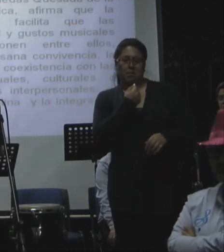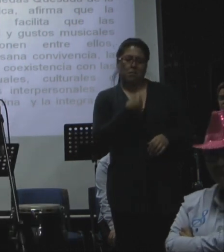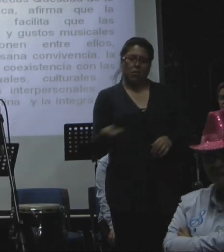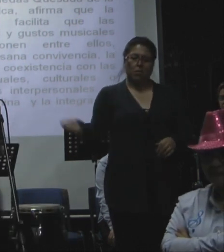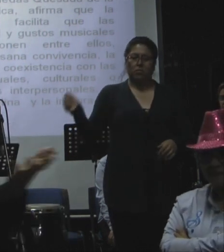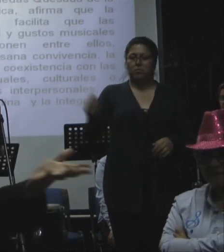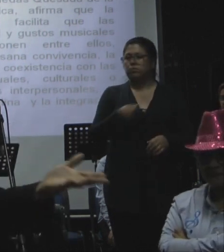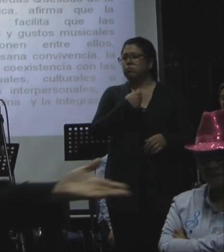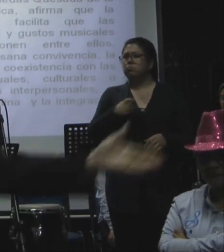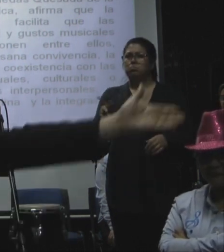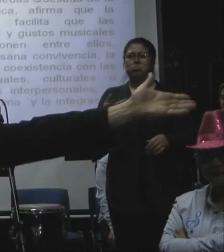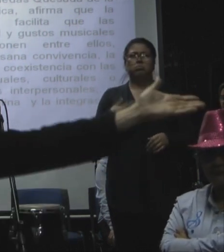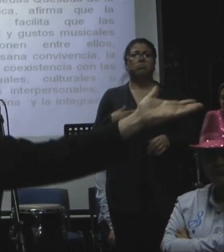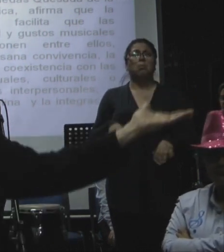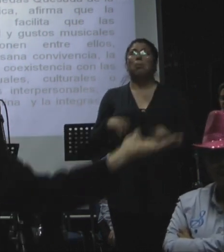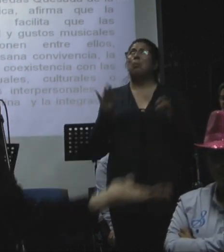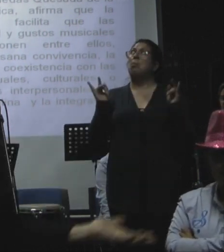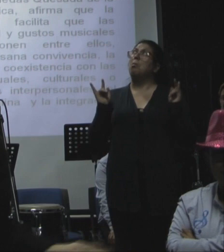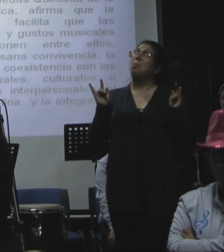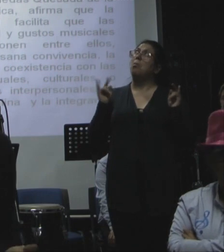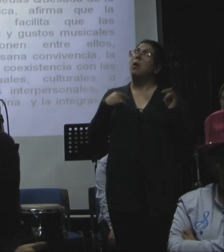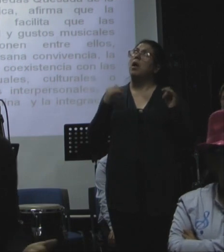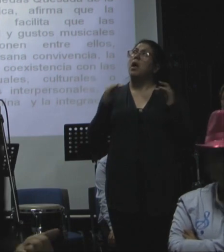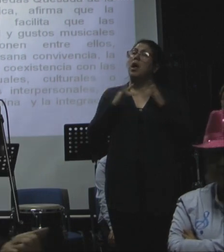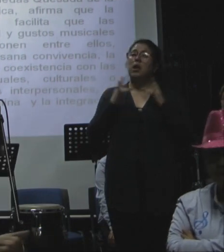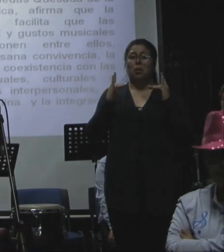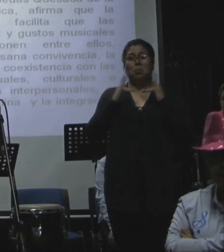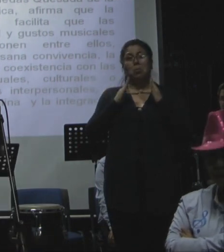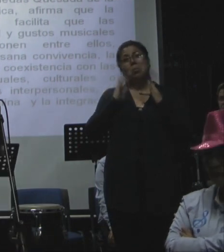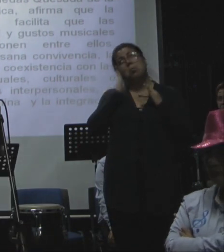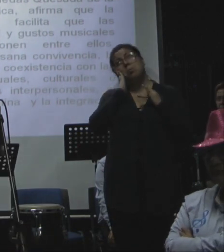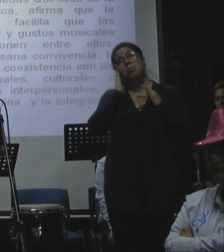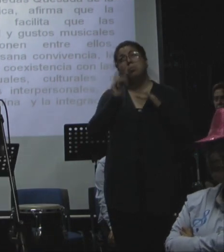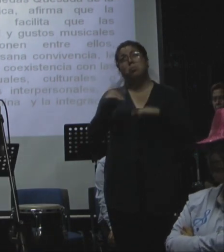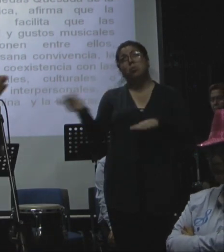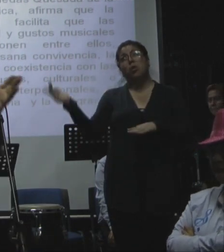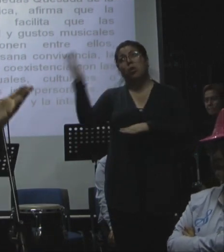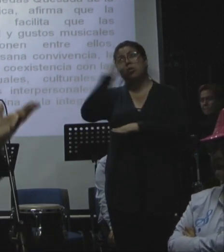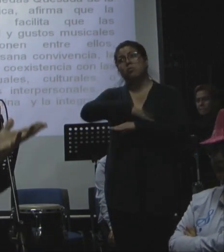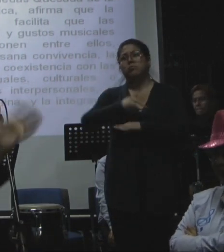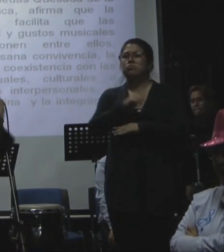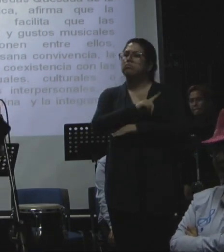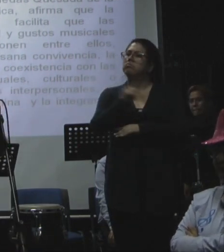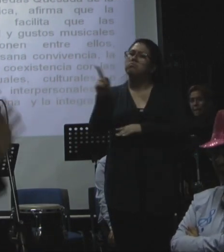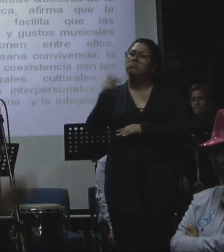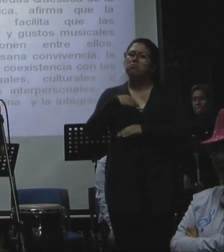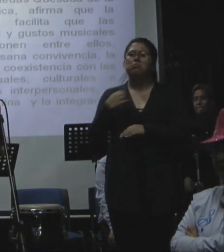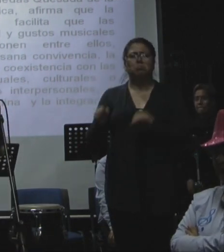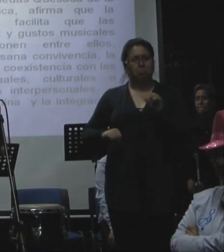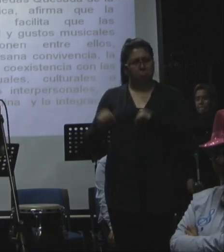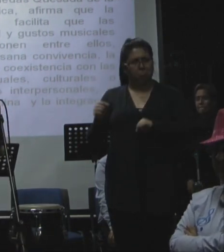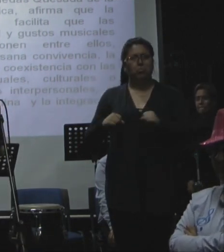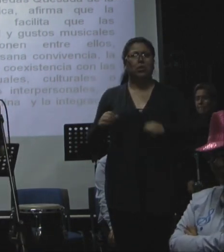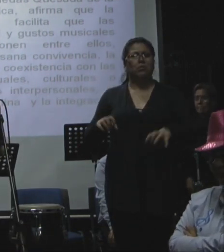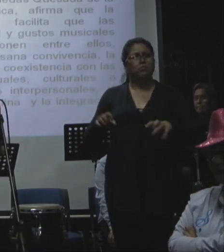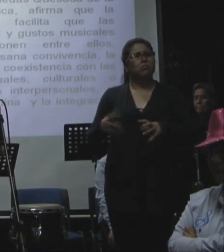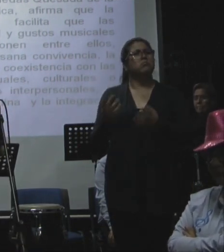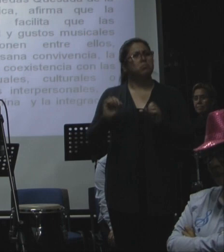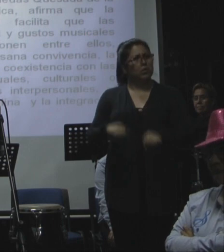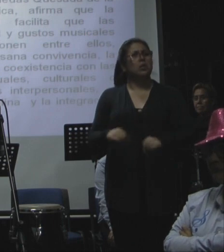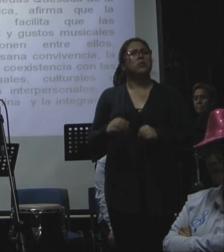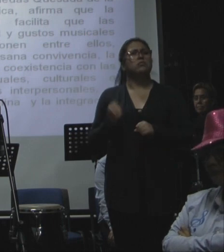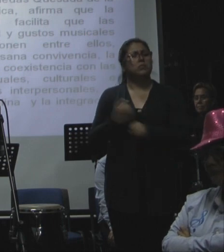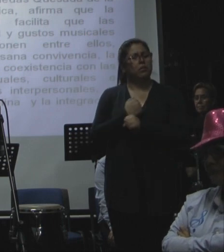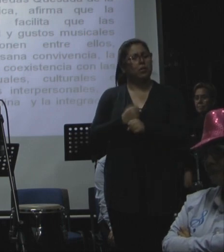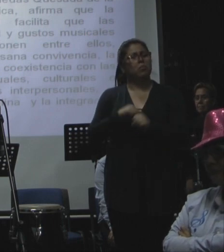¿no?, para que los chicos no estén allá en su casa durmiendo todo el día, ¿no? Ellos también pueden ser productivos, inclusive.